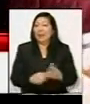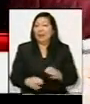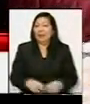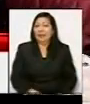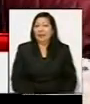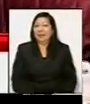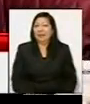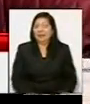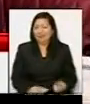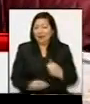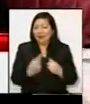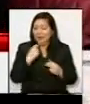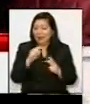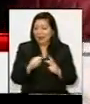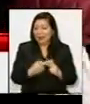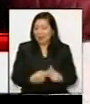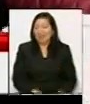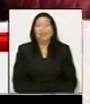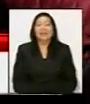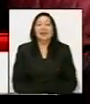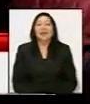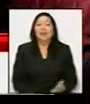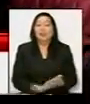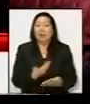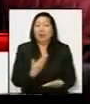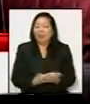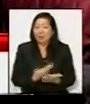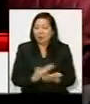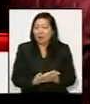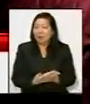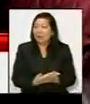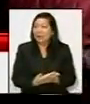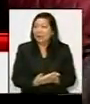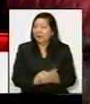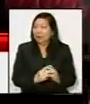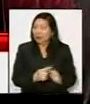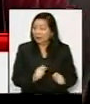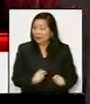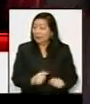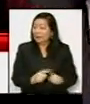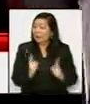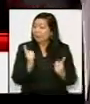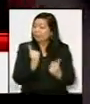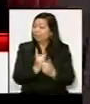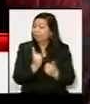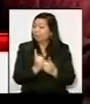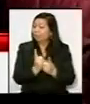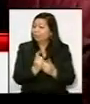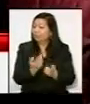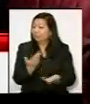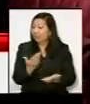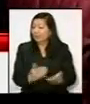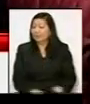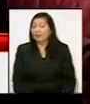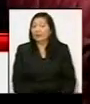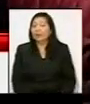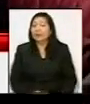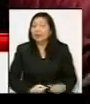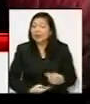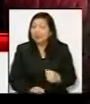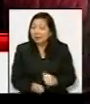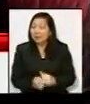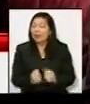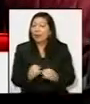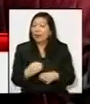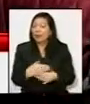recoge los indicios reúnen nueva prueba refuerza sus tesis y se encuentra que su hipótesis es reforzada y